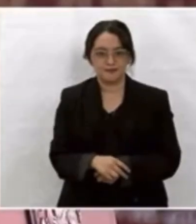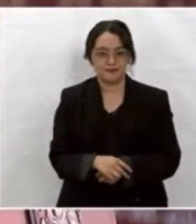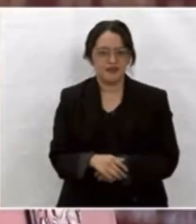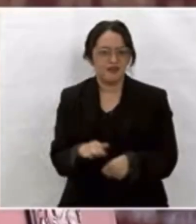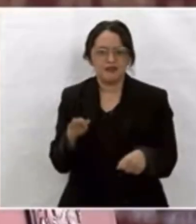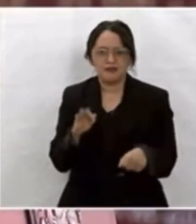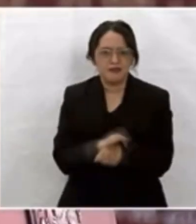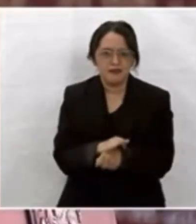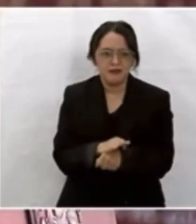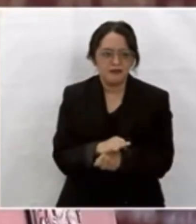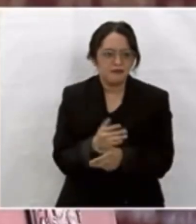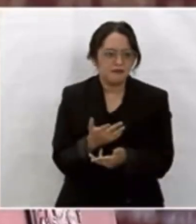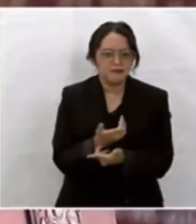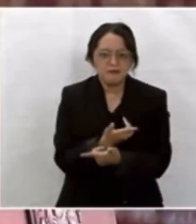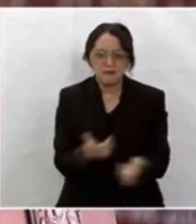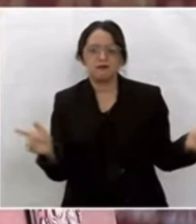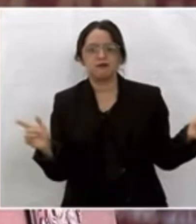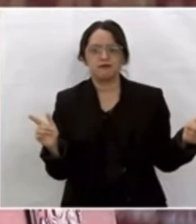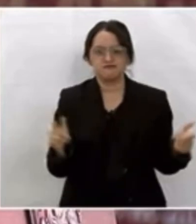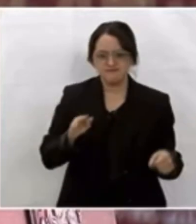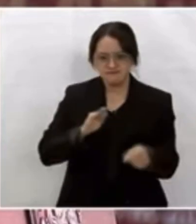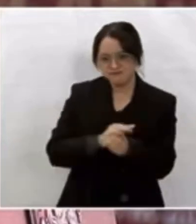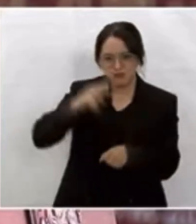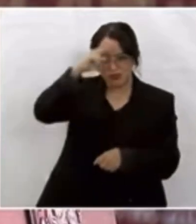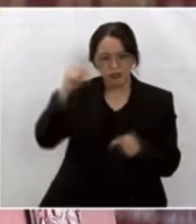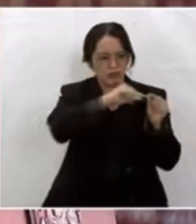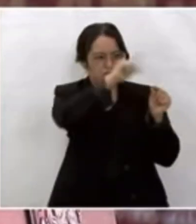la soberanía de nuestra patria.